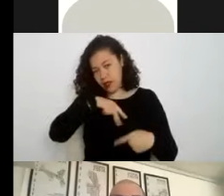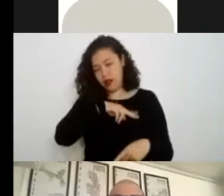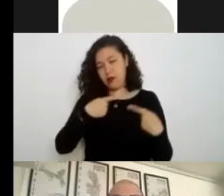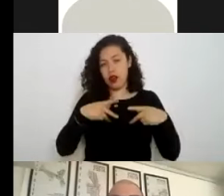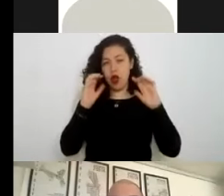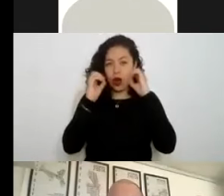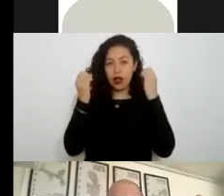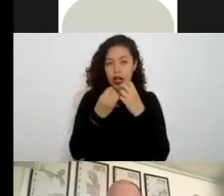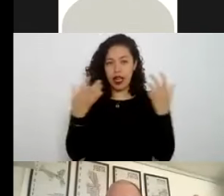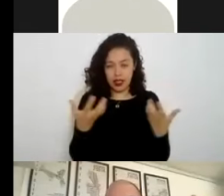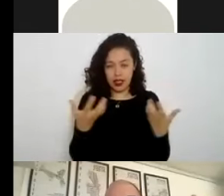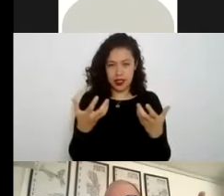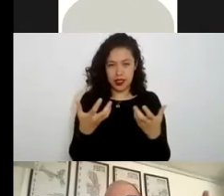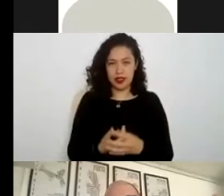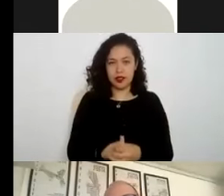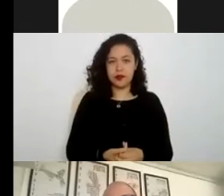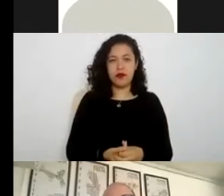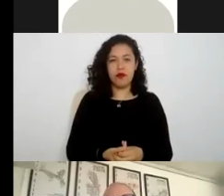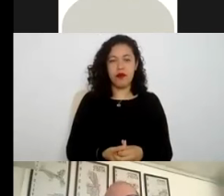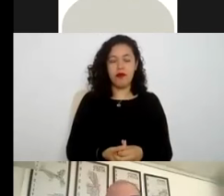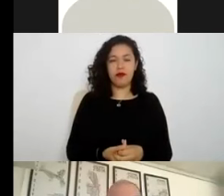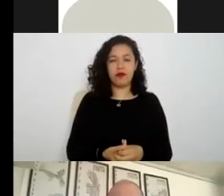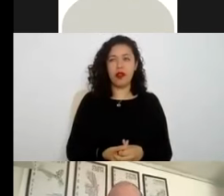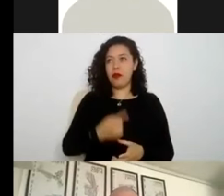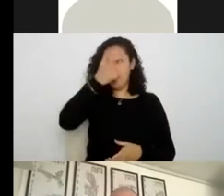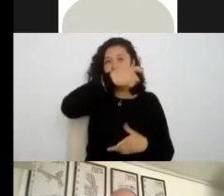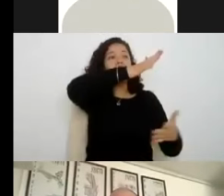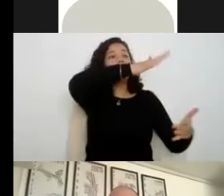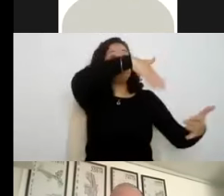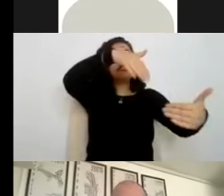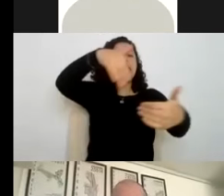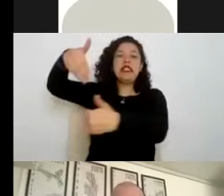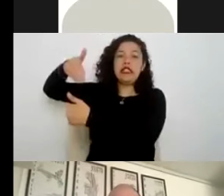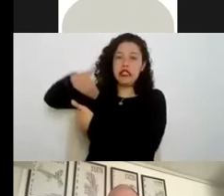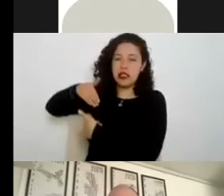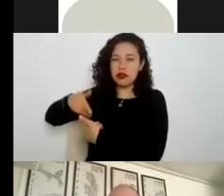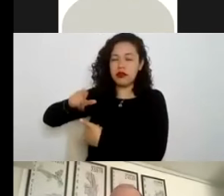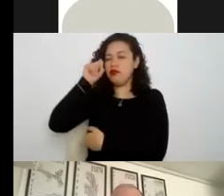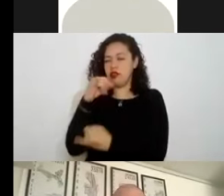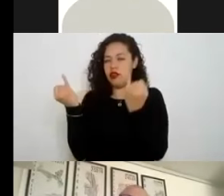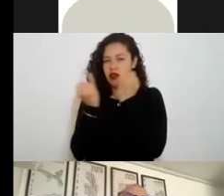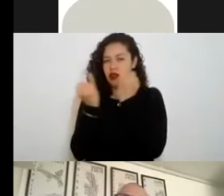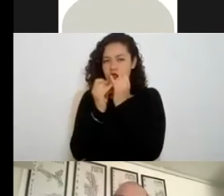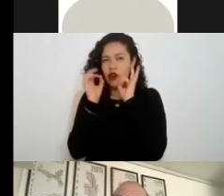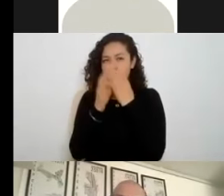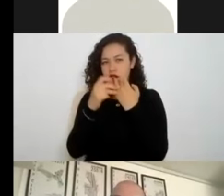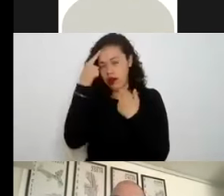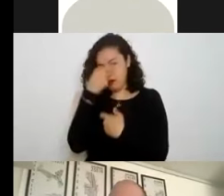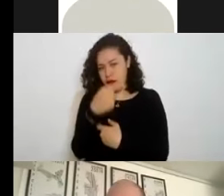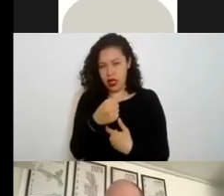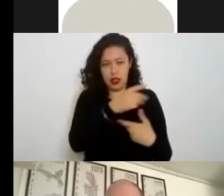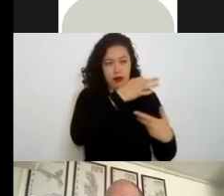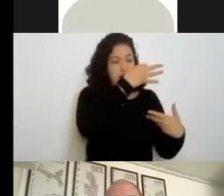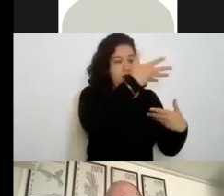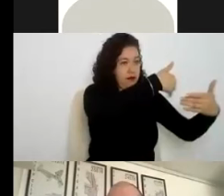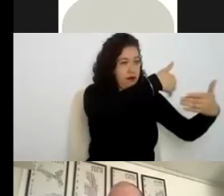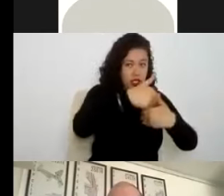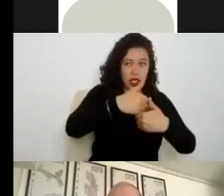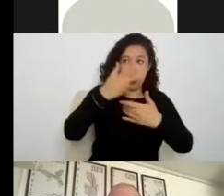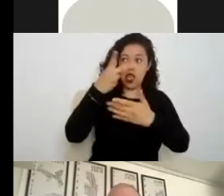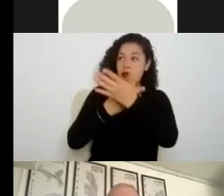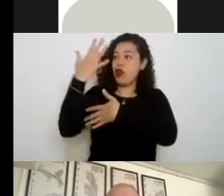que es el buscar bajar recursos, que sea el mismo labor que hacen para dar a conocer todos los proyectos y todo el impacto